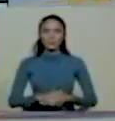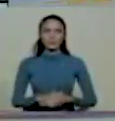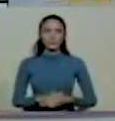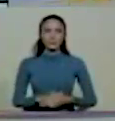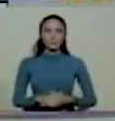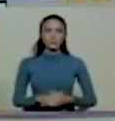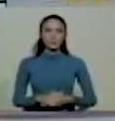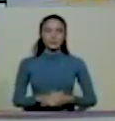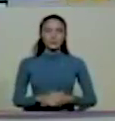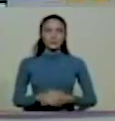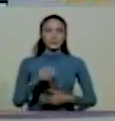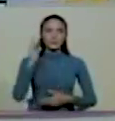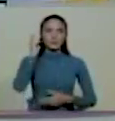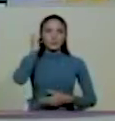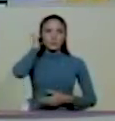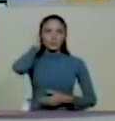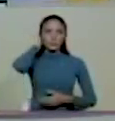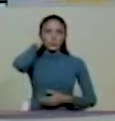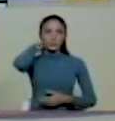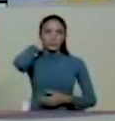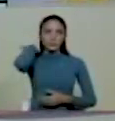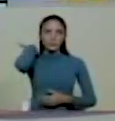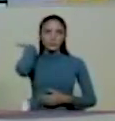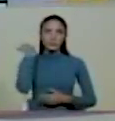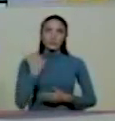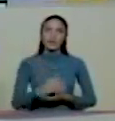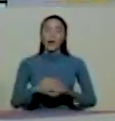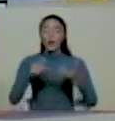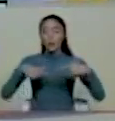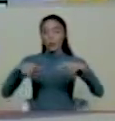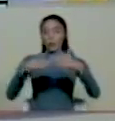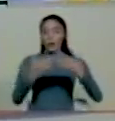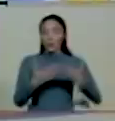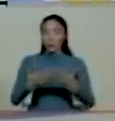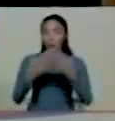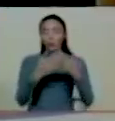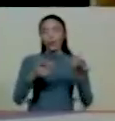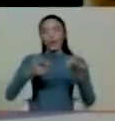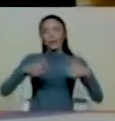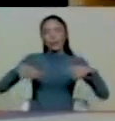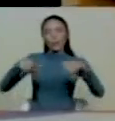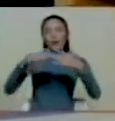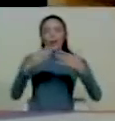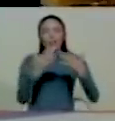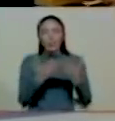Las aulas de clase nuestras son los ambulatorios, los CDI, los hospitales.